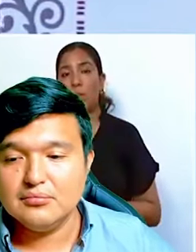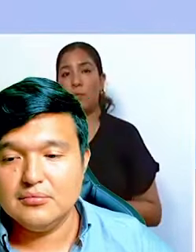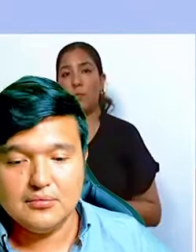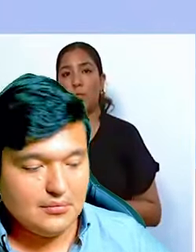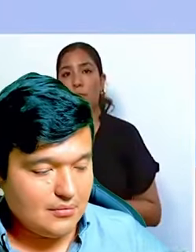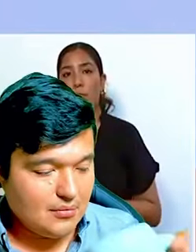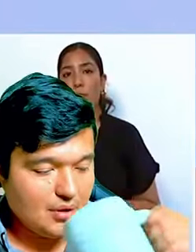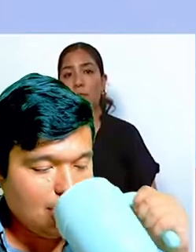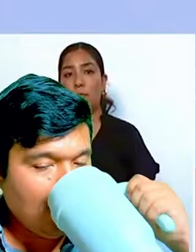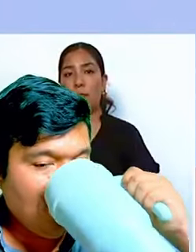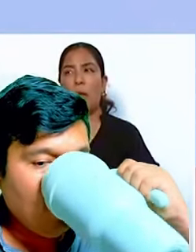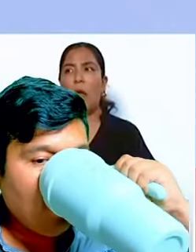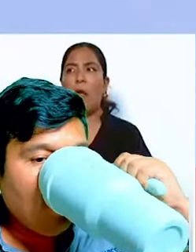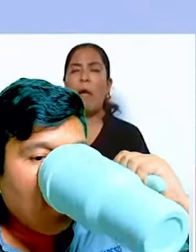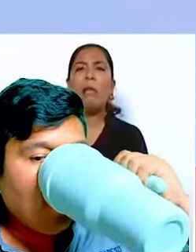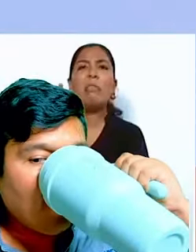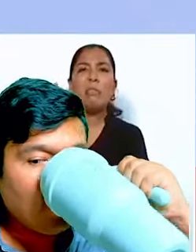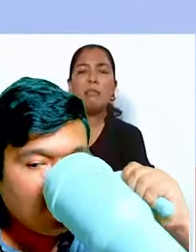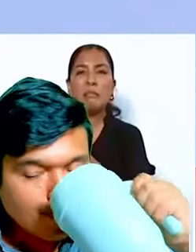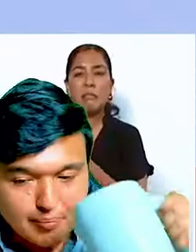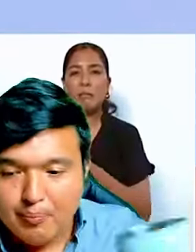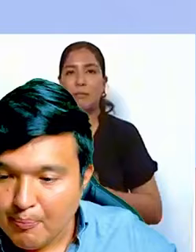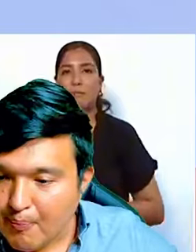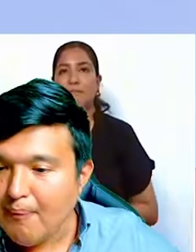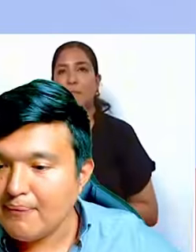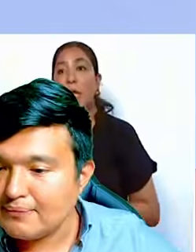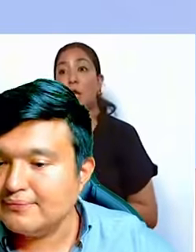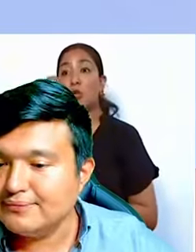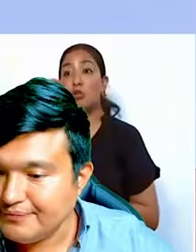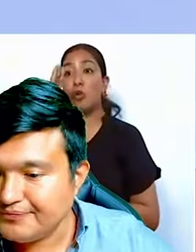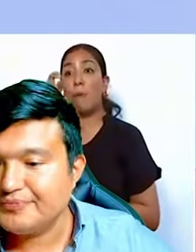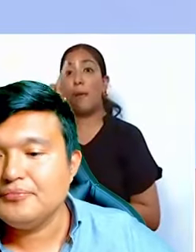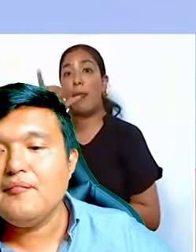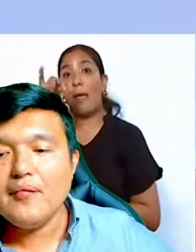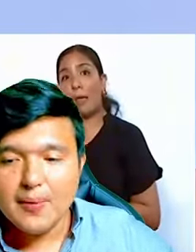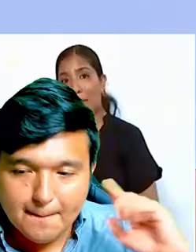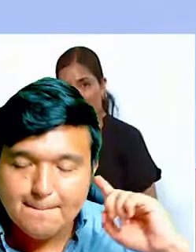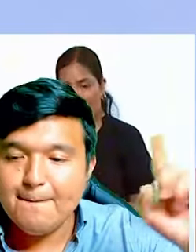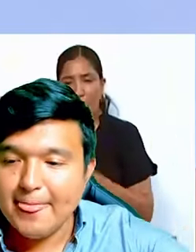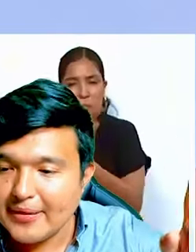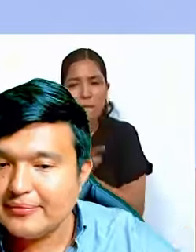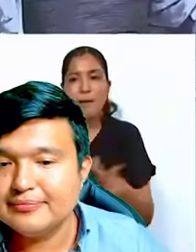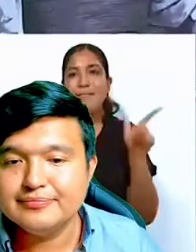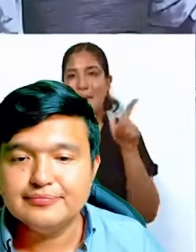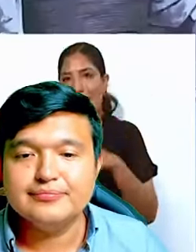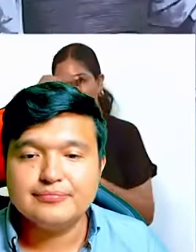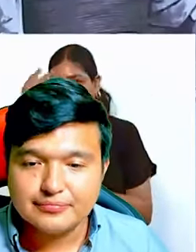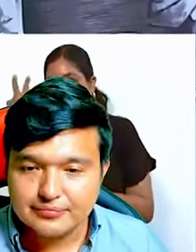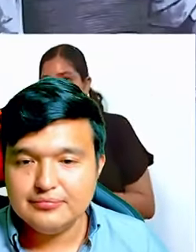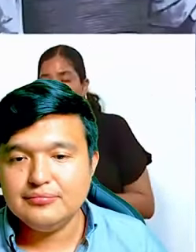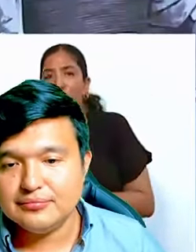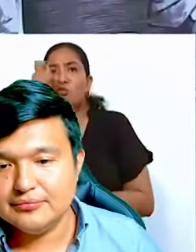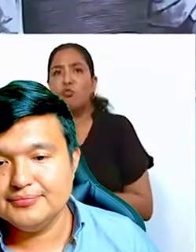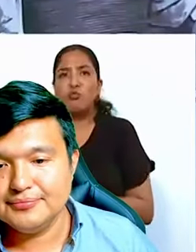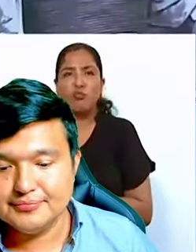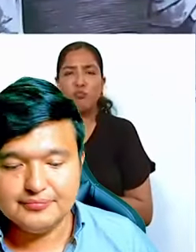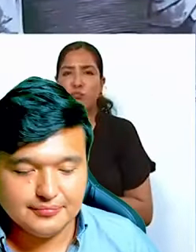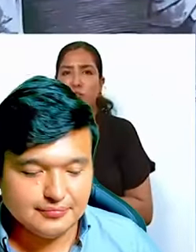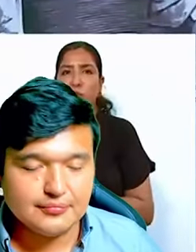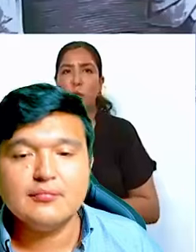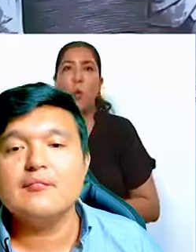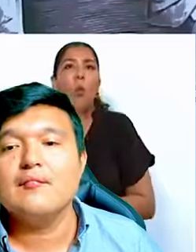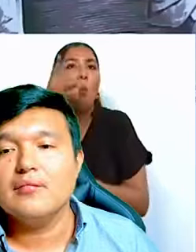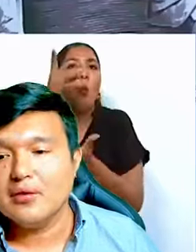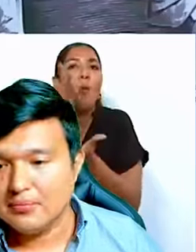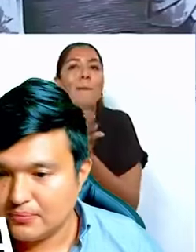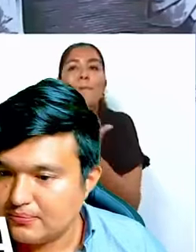dice: la soberanía nacional reside esencial y originariamente en el